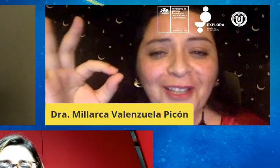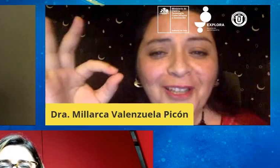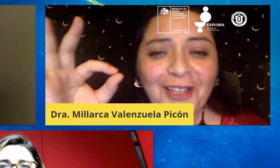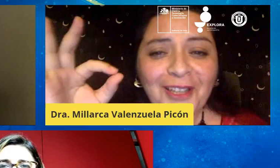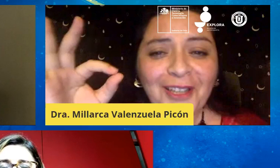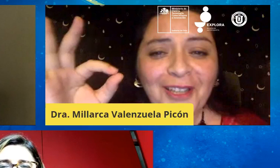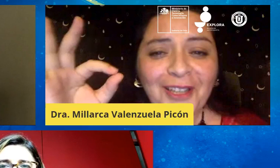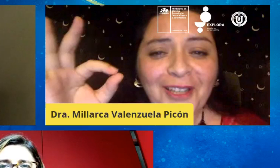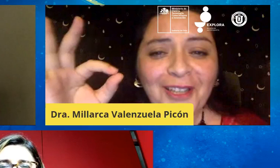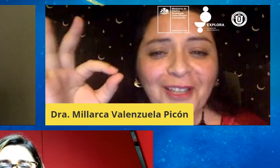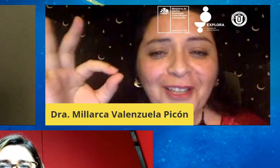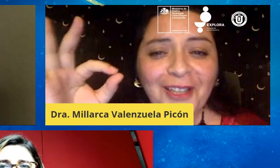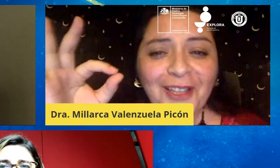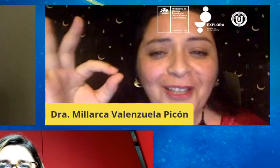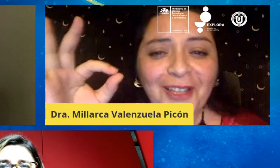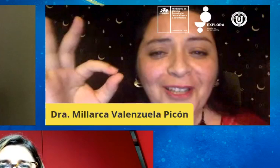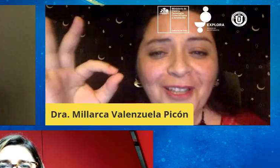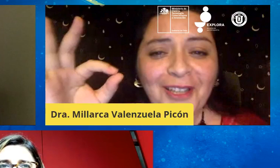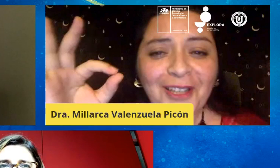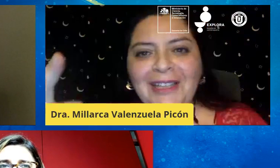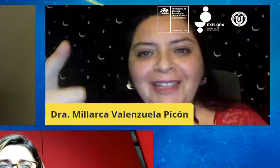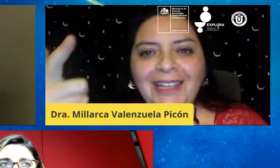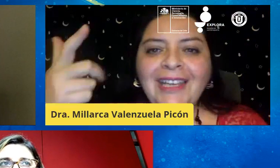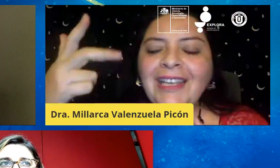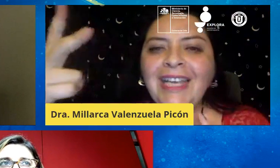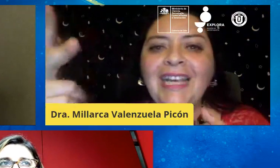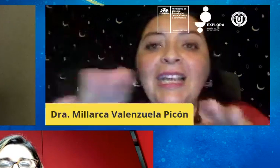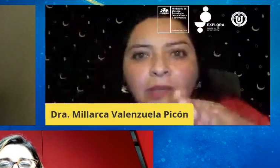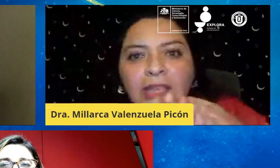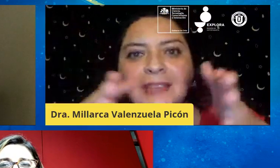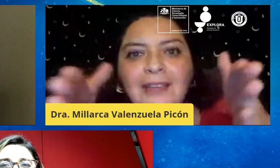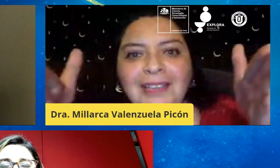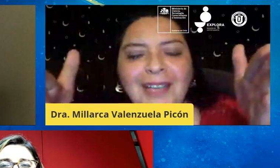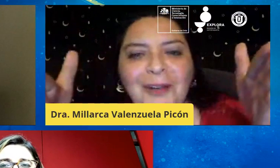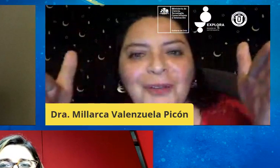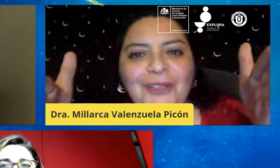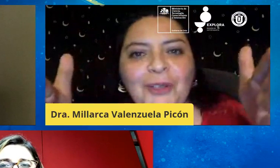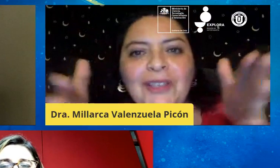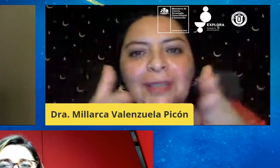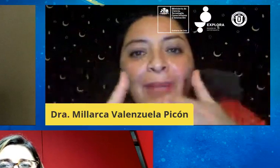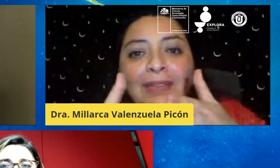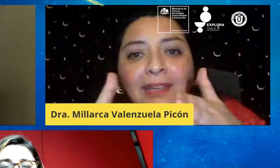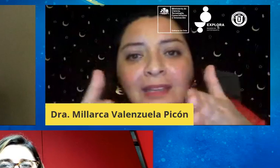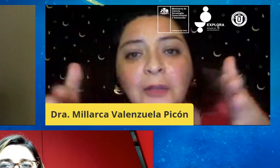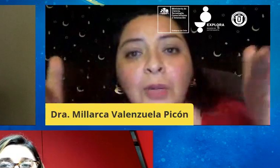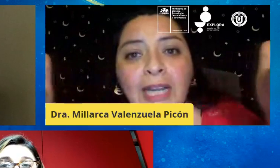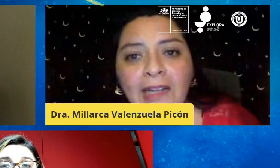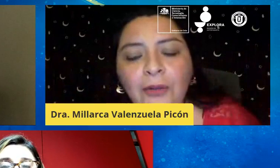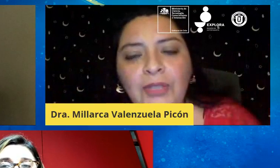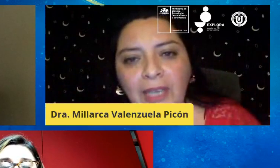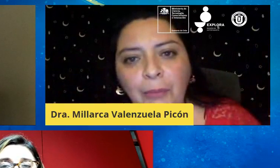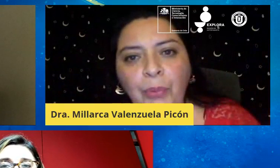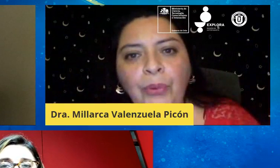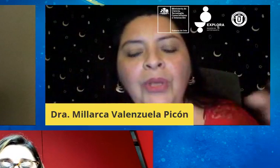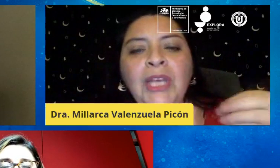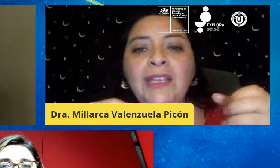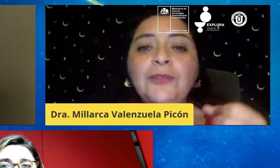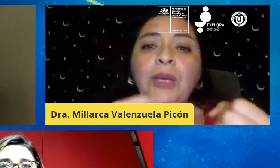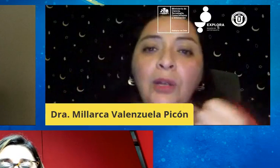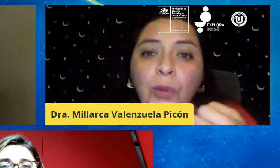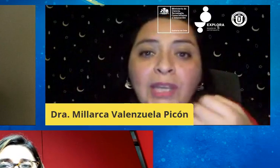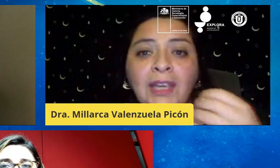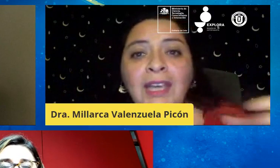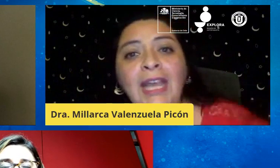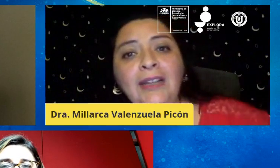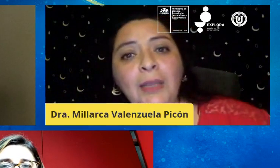necesita tiempo, los ingredientes, que esas condiciones se mantengan en un largo tiempo, y eso